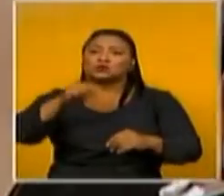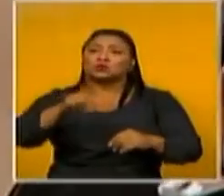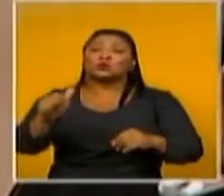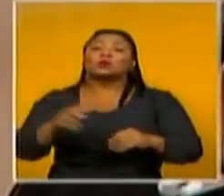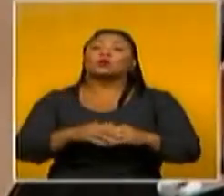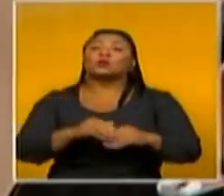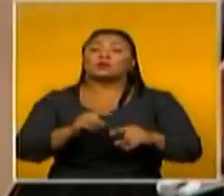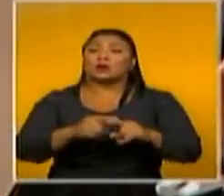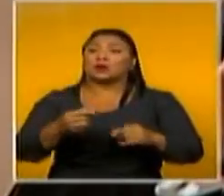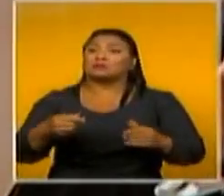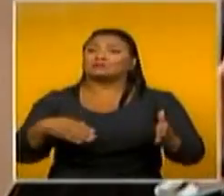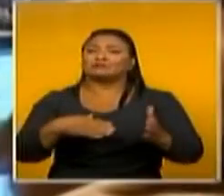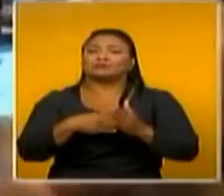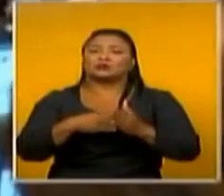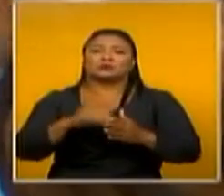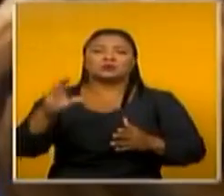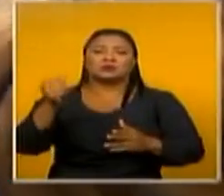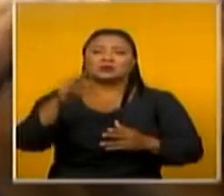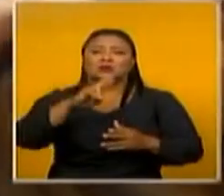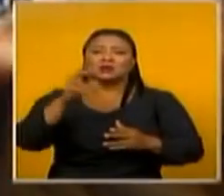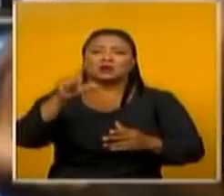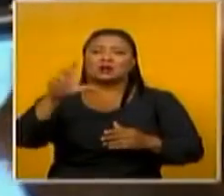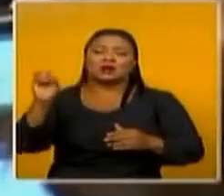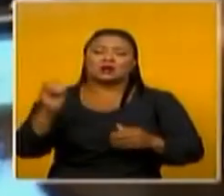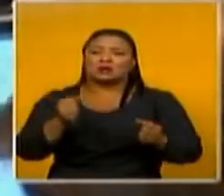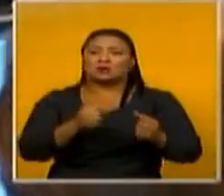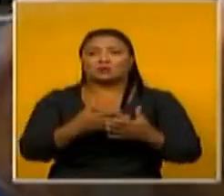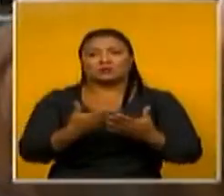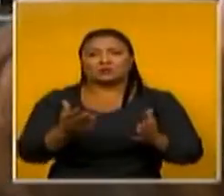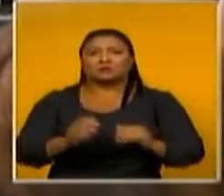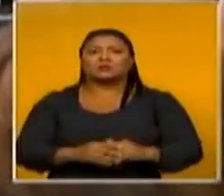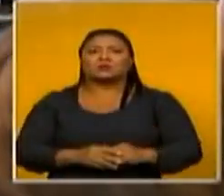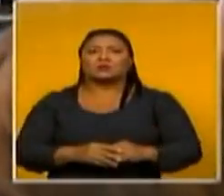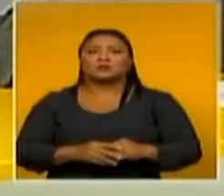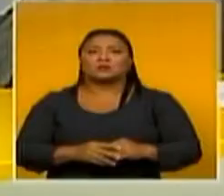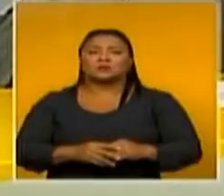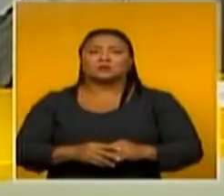en contra de Carlos de la Torre. Adriana Bremeo, Noticiero 1.